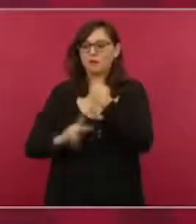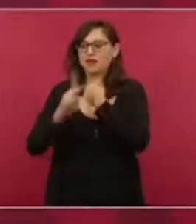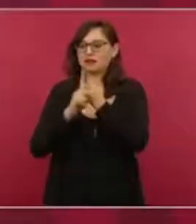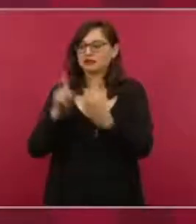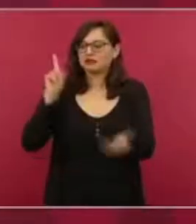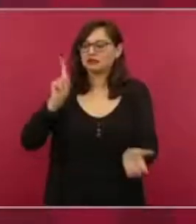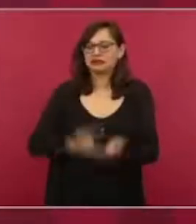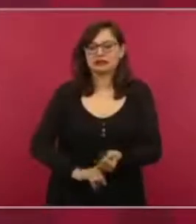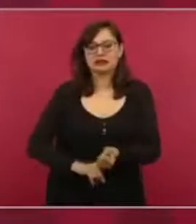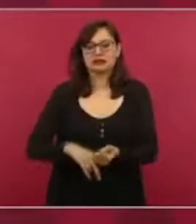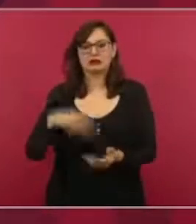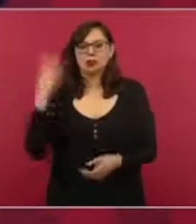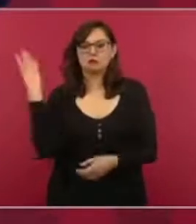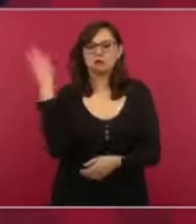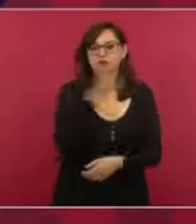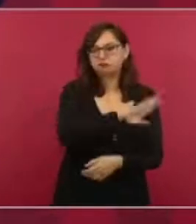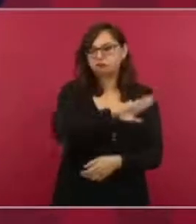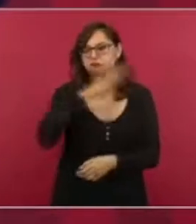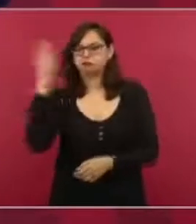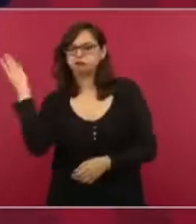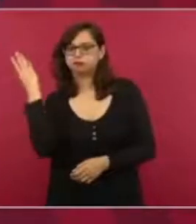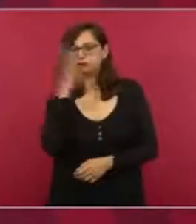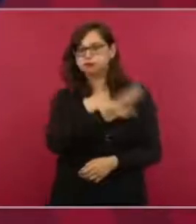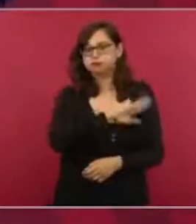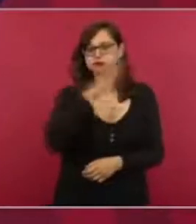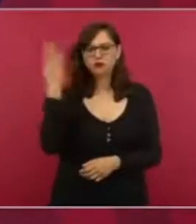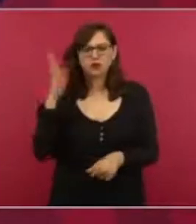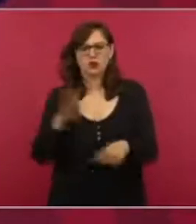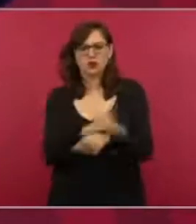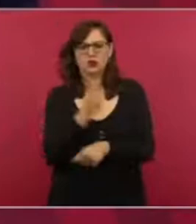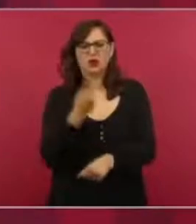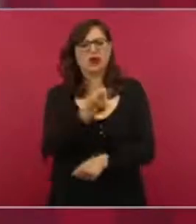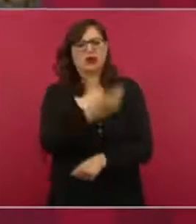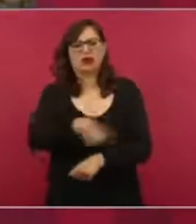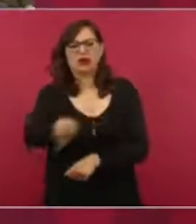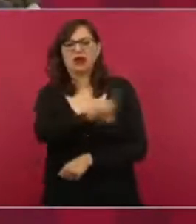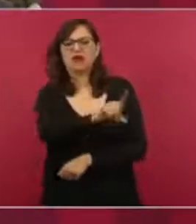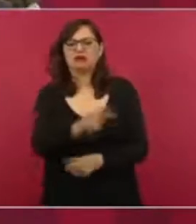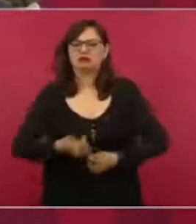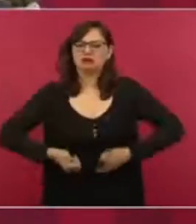política. Solo por los intereses